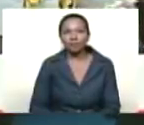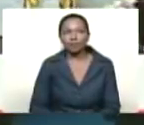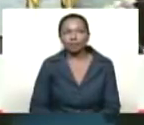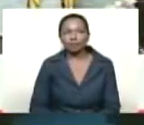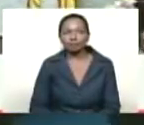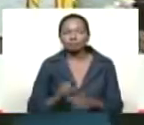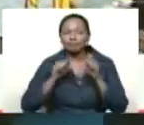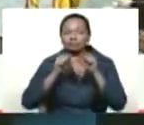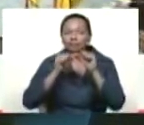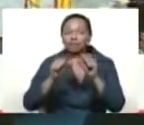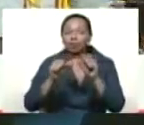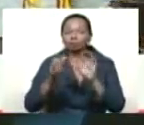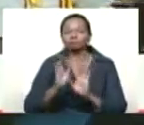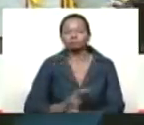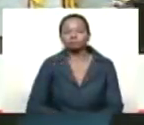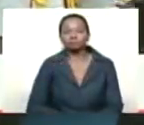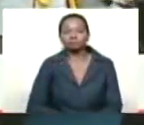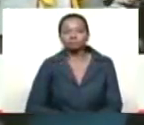Continúo.